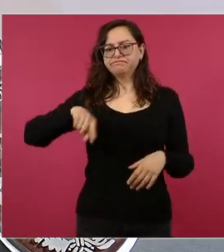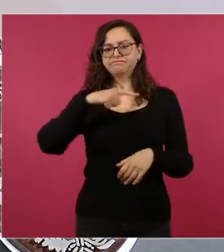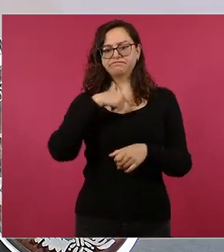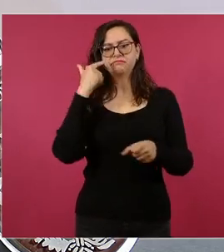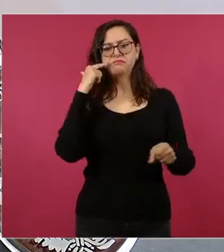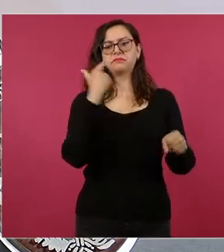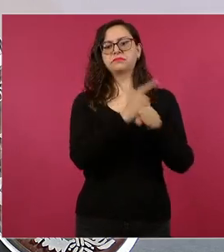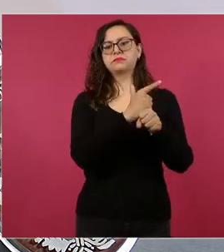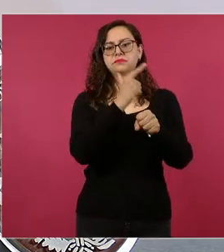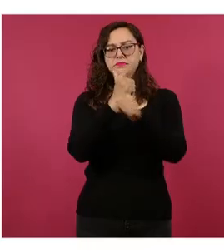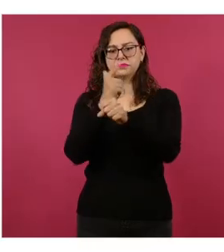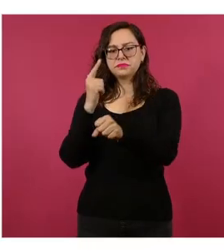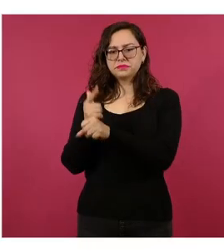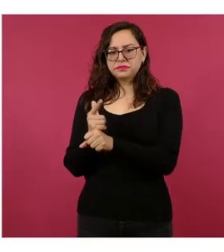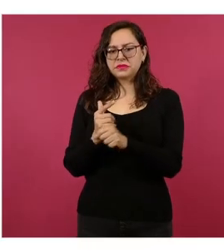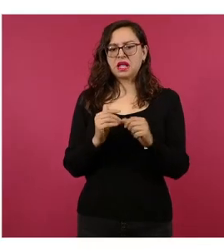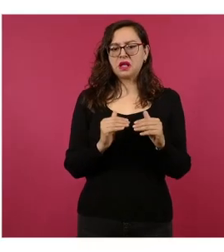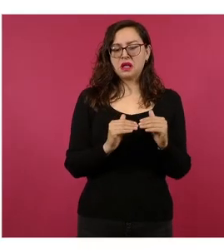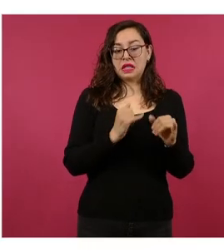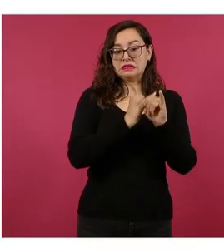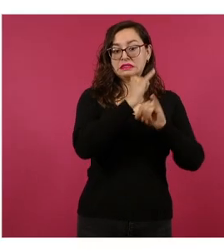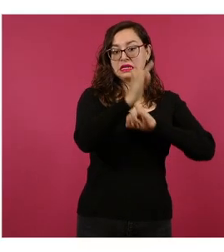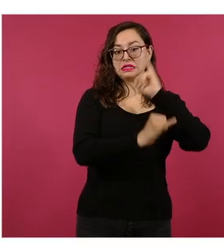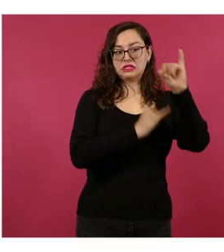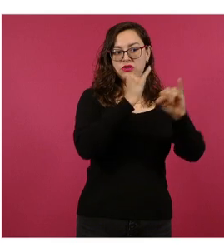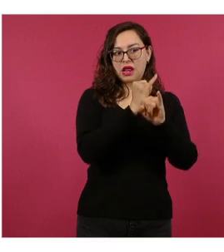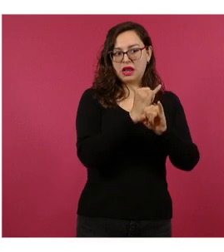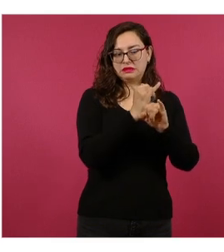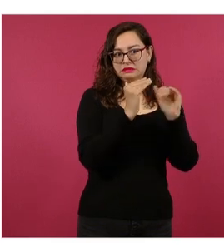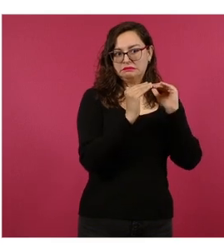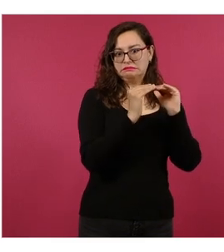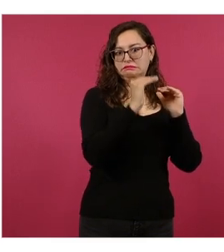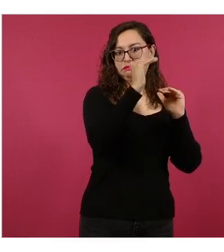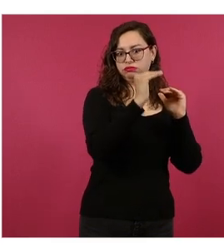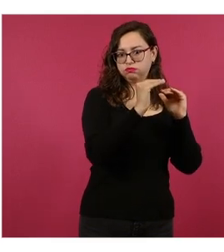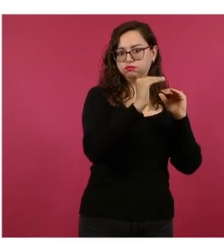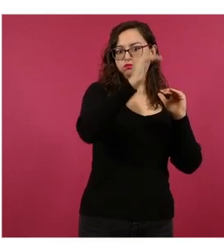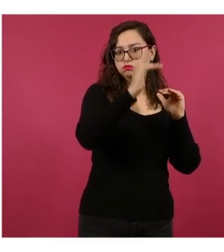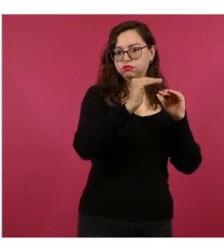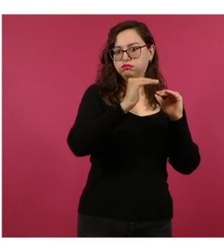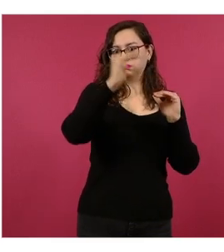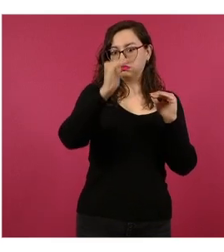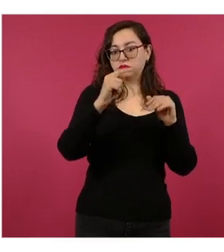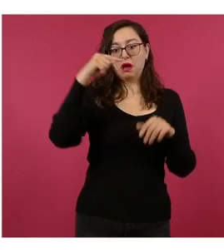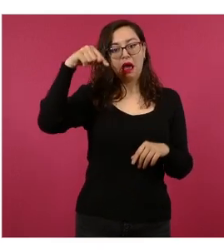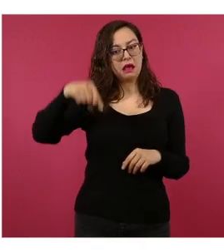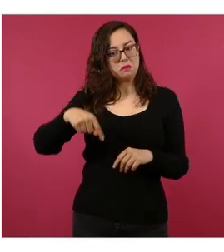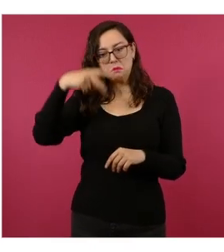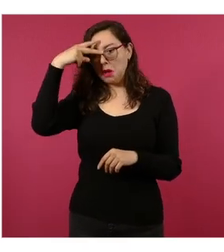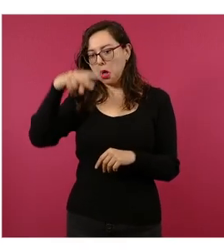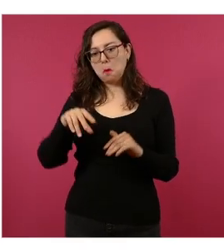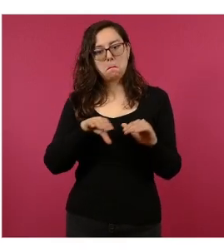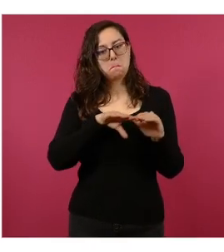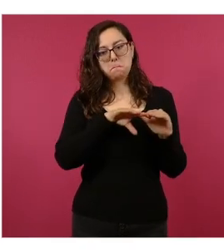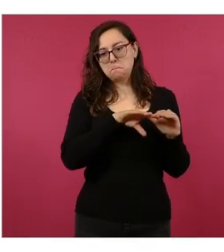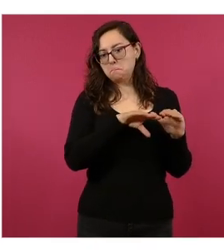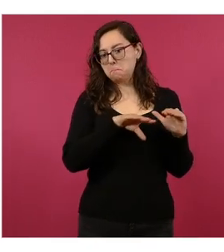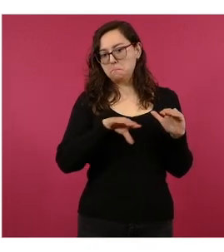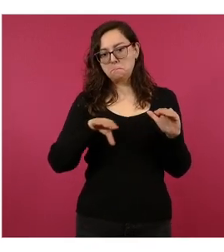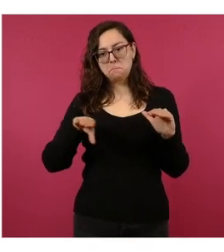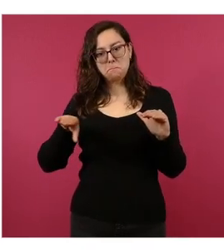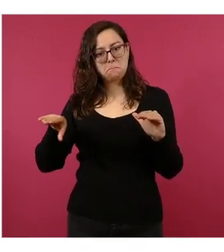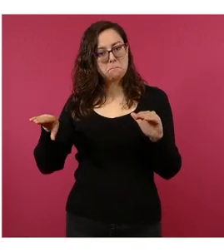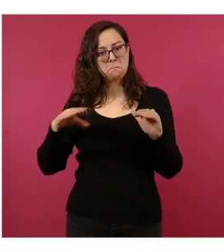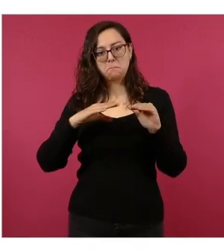nos hemos percatado de algunos pequeños incrementos en el mercado internacional, nosotros nos mantenemos en el promedio nacional con muy buenos